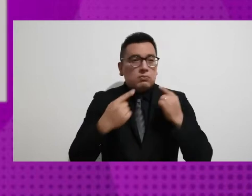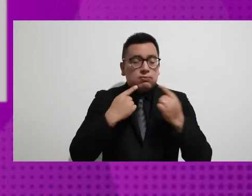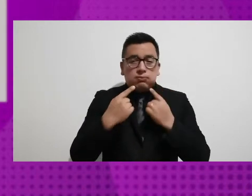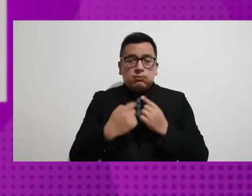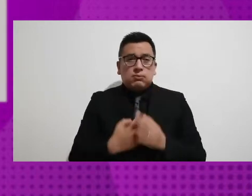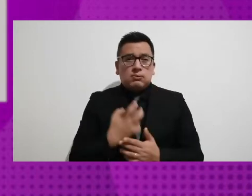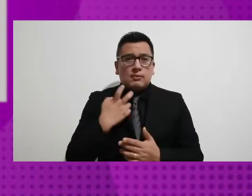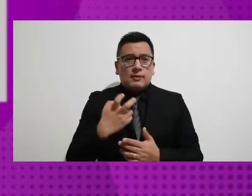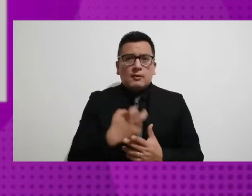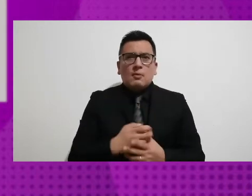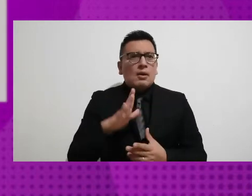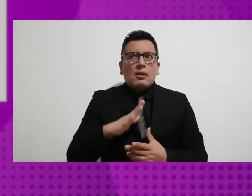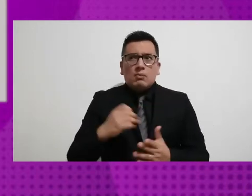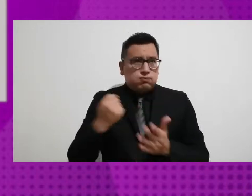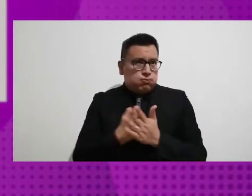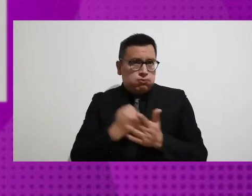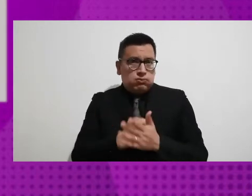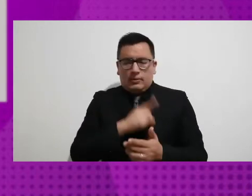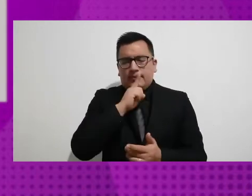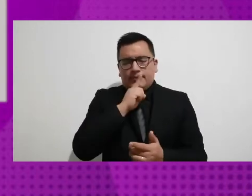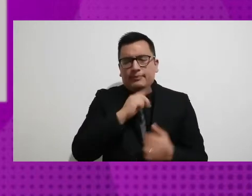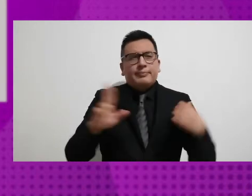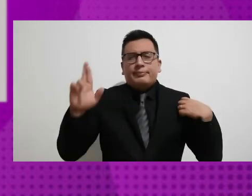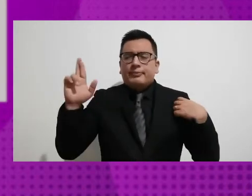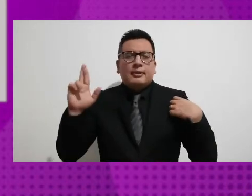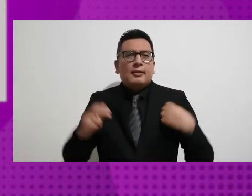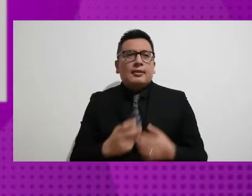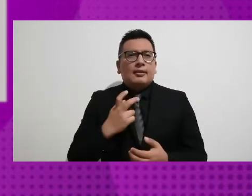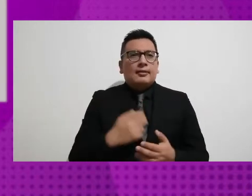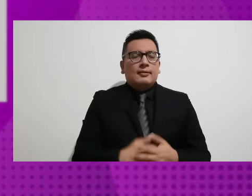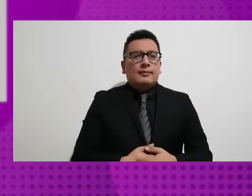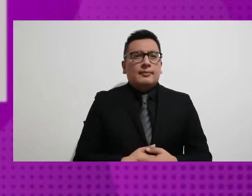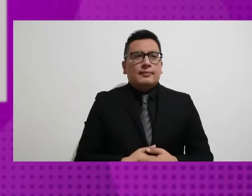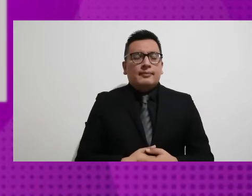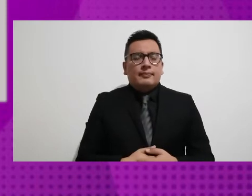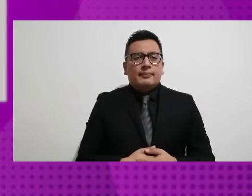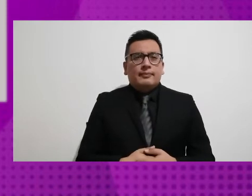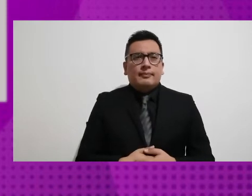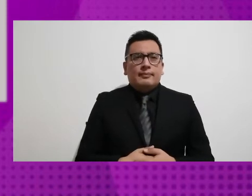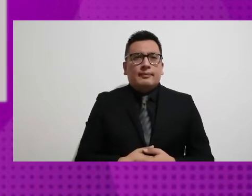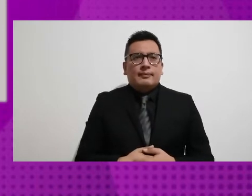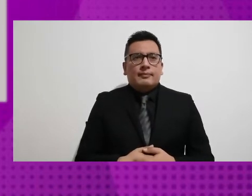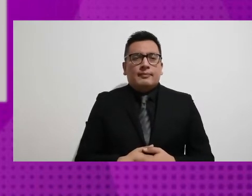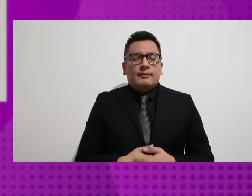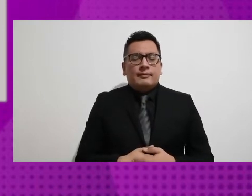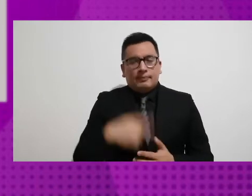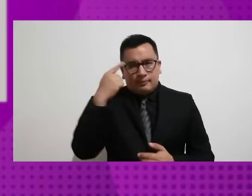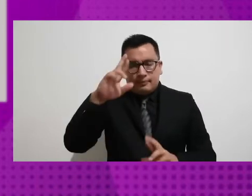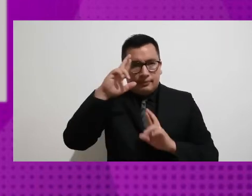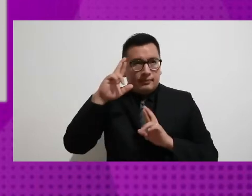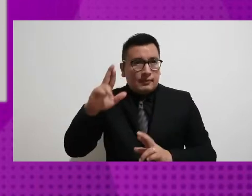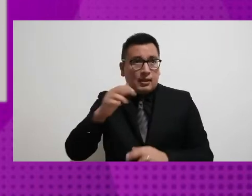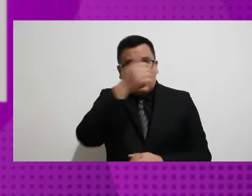Esta colaboración es de carácter voluntaria y termina por ser desarrollada dentro de los límites y